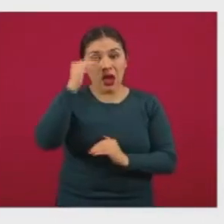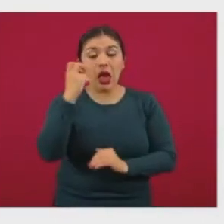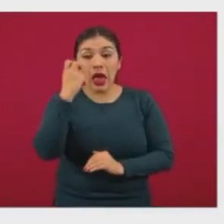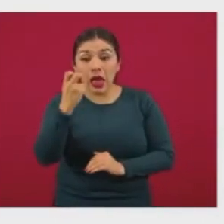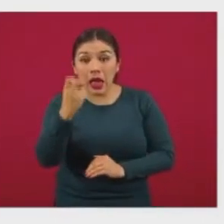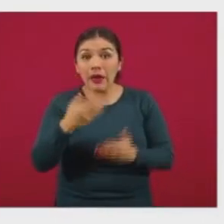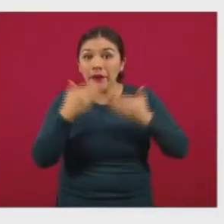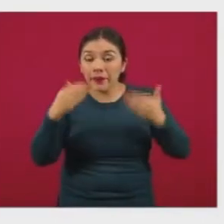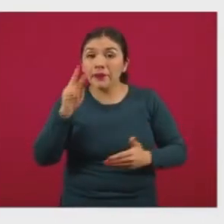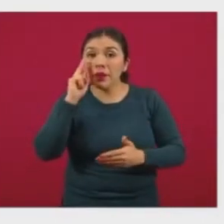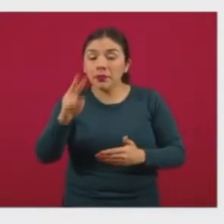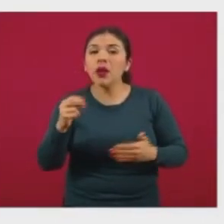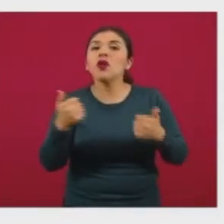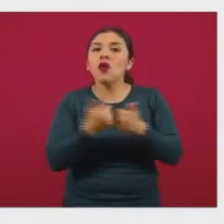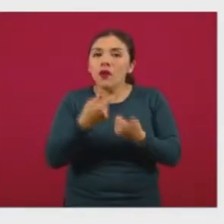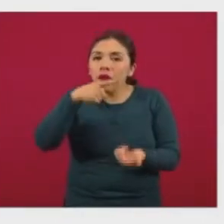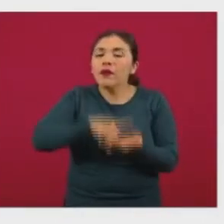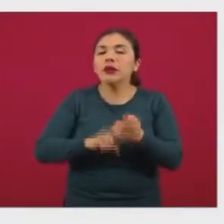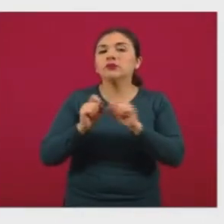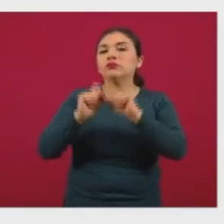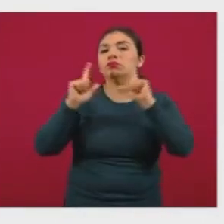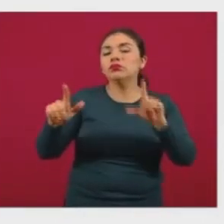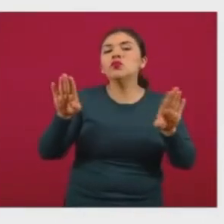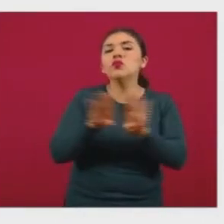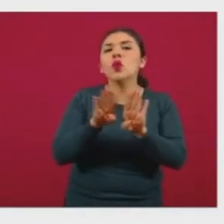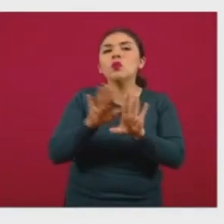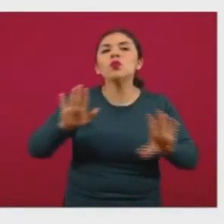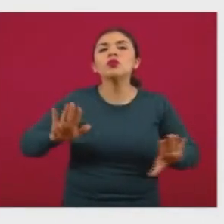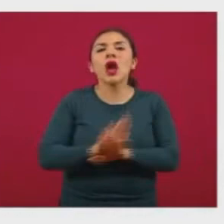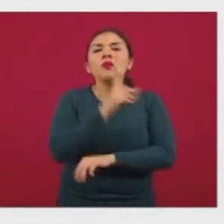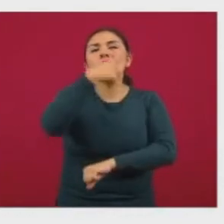pues bueno, también lo vemos reflejado en el cambio